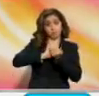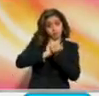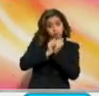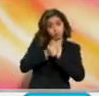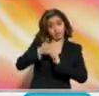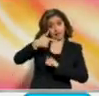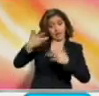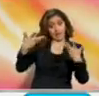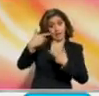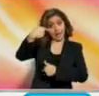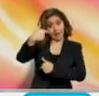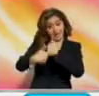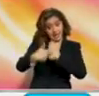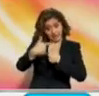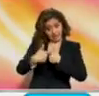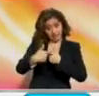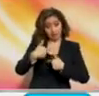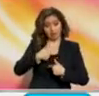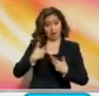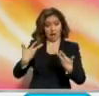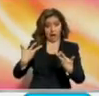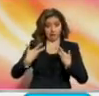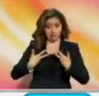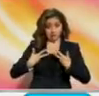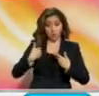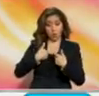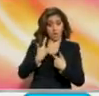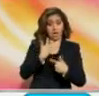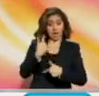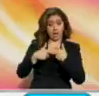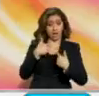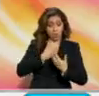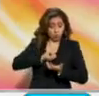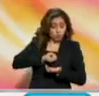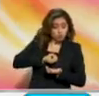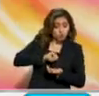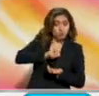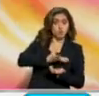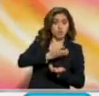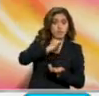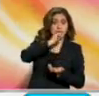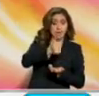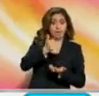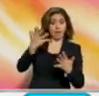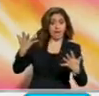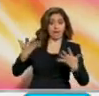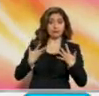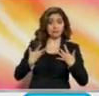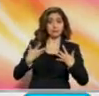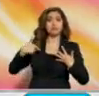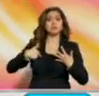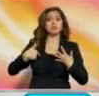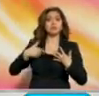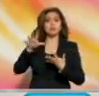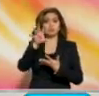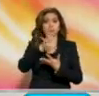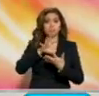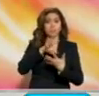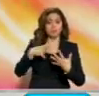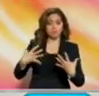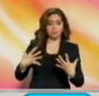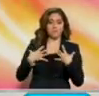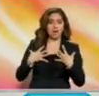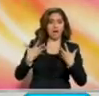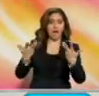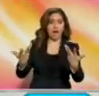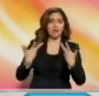producir esa leche, al no usarla, es decir, al dar un complemento y no dar esa leche, ese tejido adiposo se queda. Se te va a quedar.